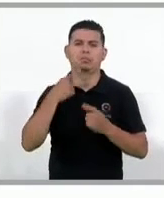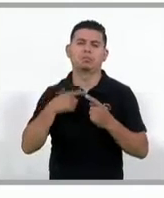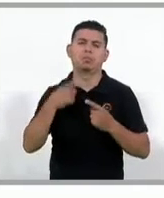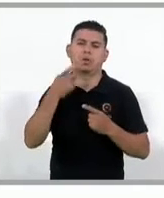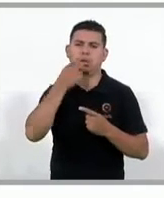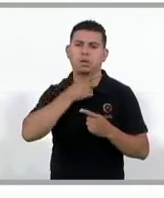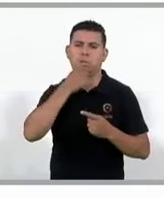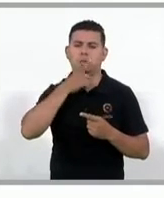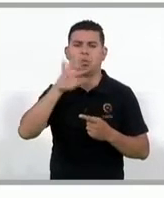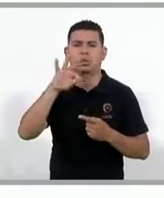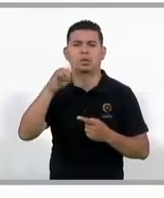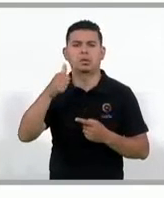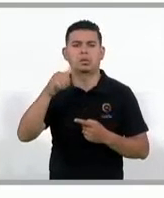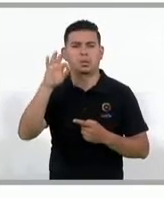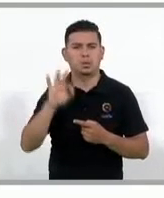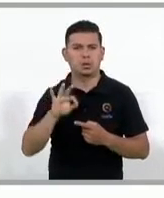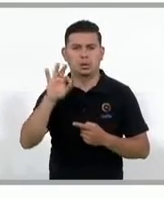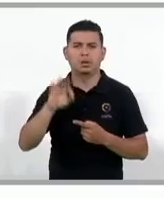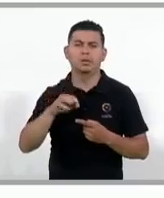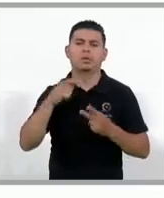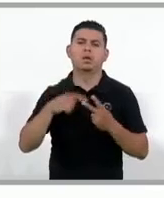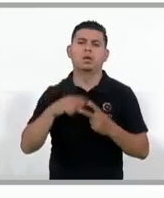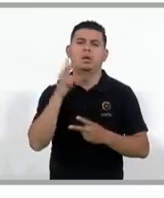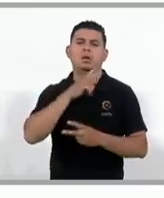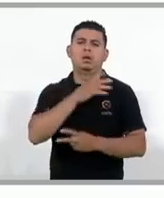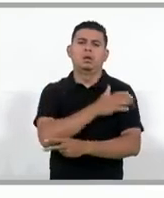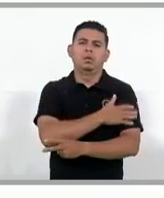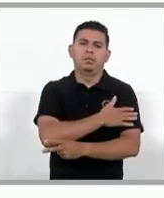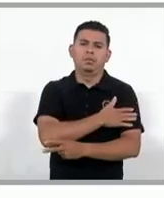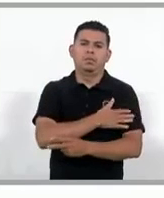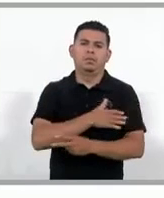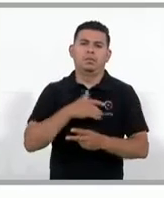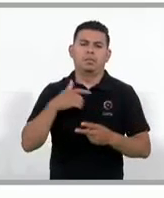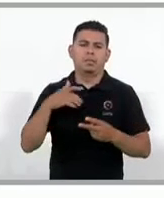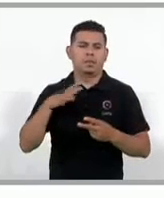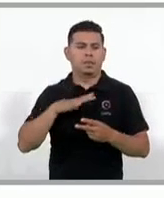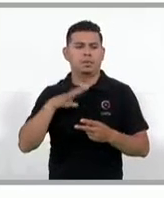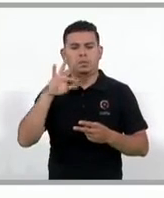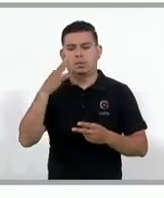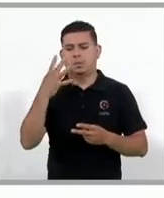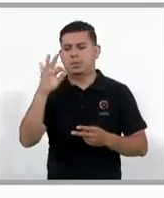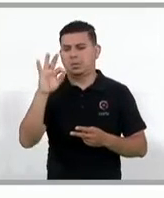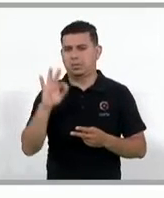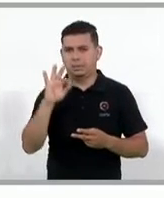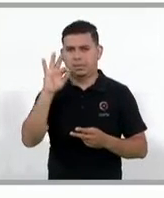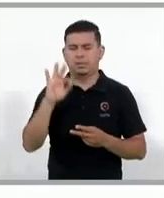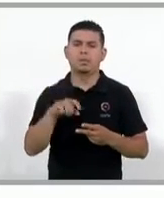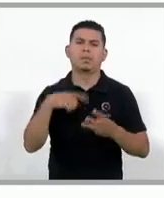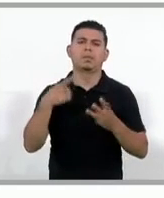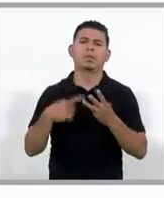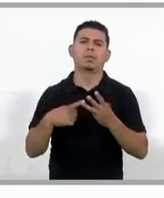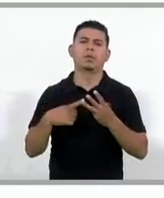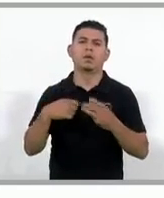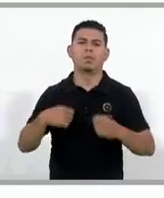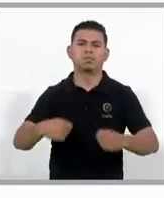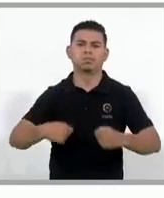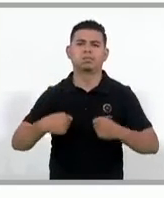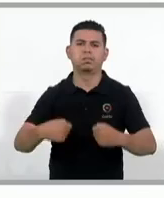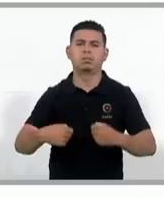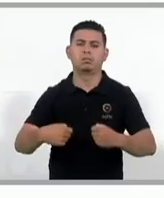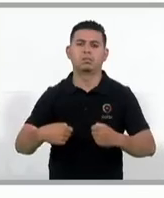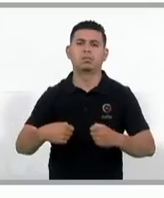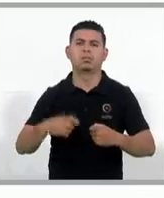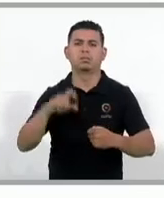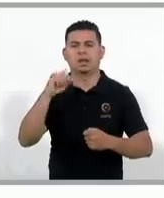46 por ciento de los casos la hipertensión arterial en casi el 44 por ciento de los casos la obesidad en el